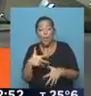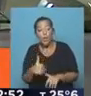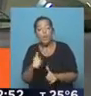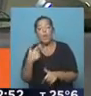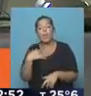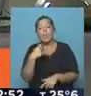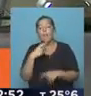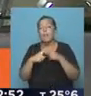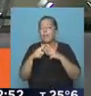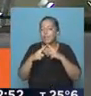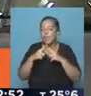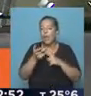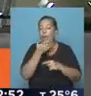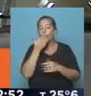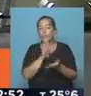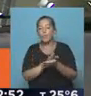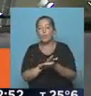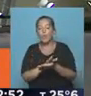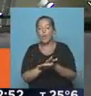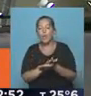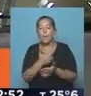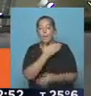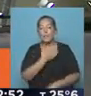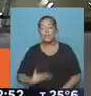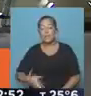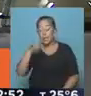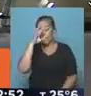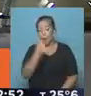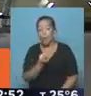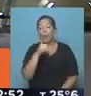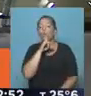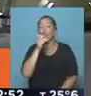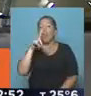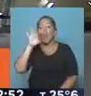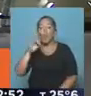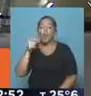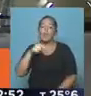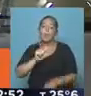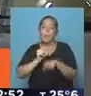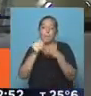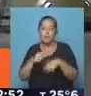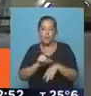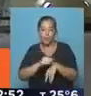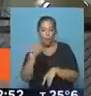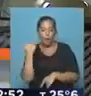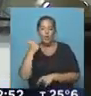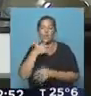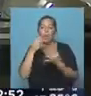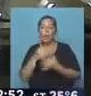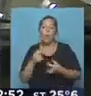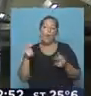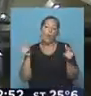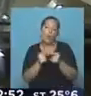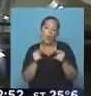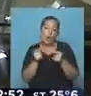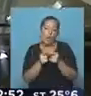estar negociando definitivamente hablamos del presidente peruano Alejandro Toledo esto recién comienza seguramente en este programa Va a haber más de un sábado donde nos vamos a dedicar